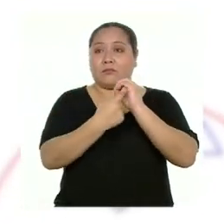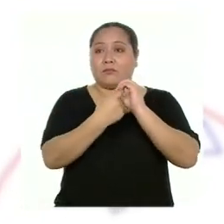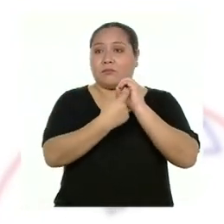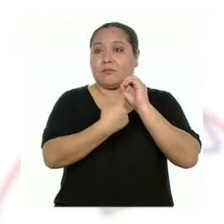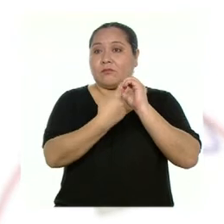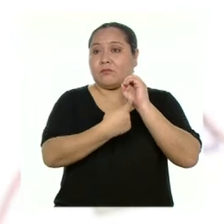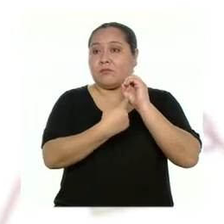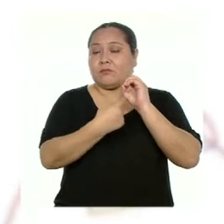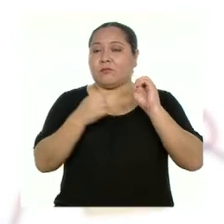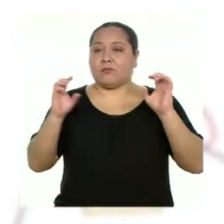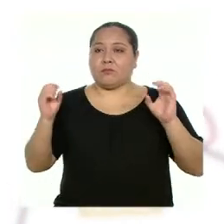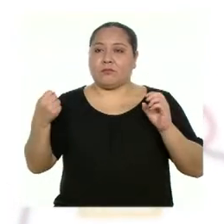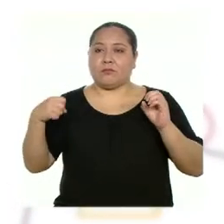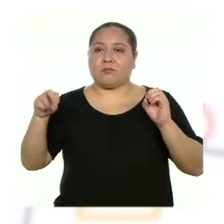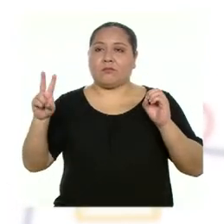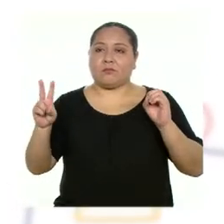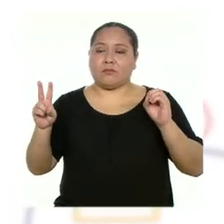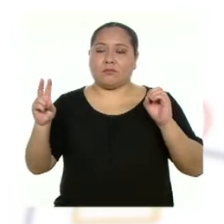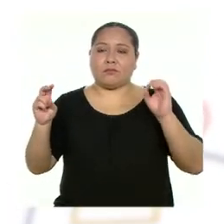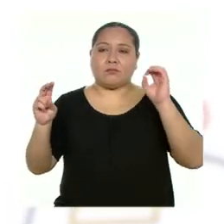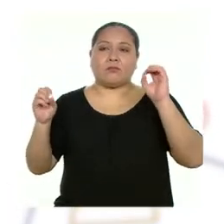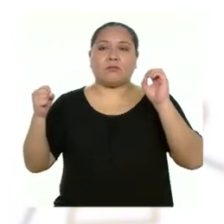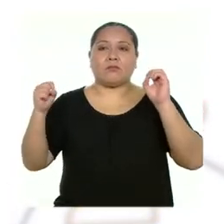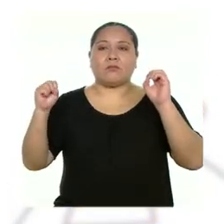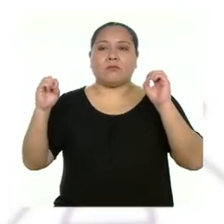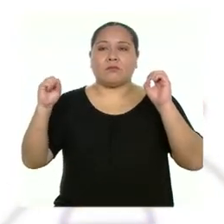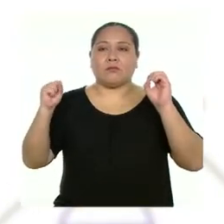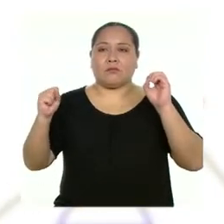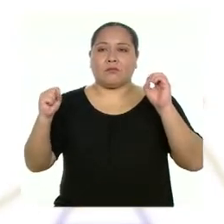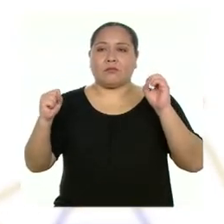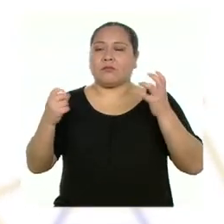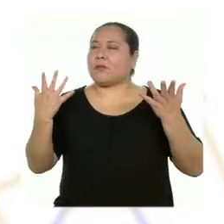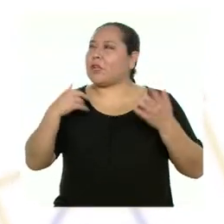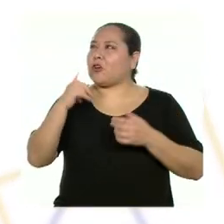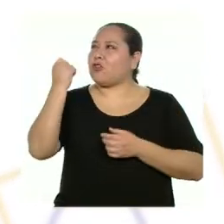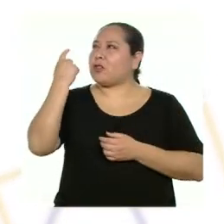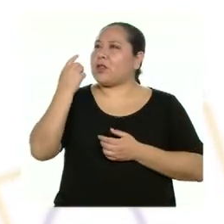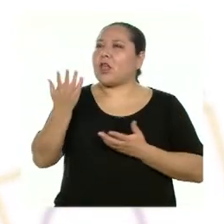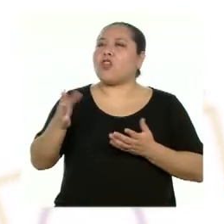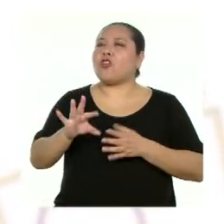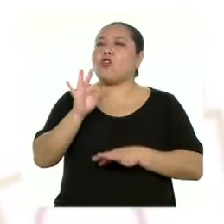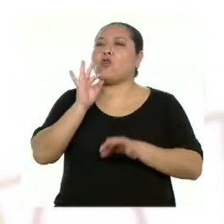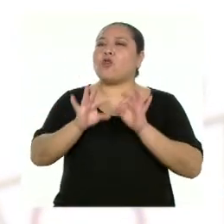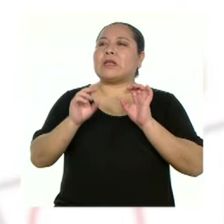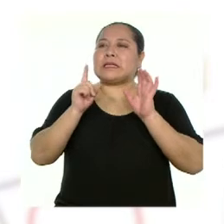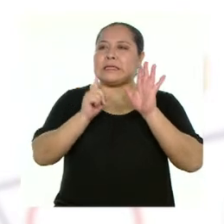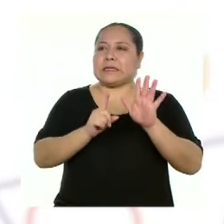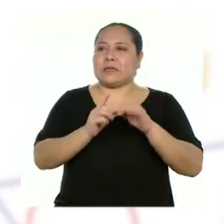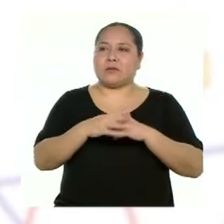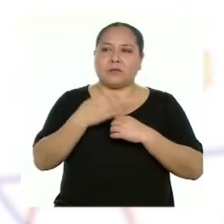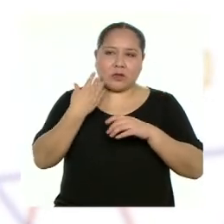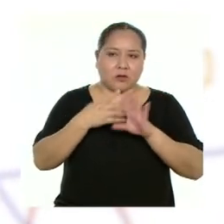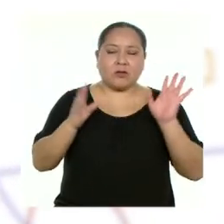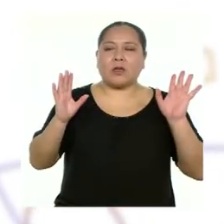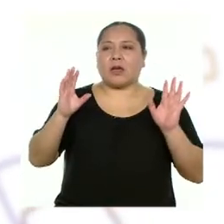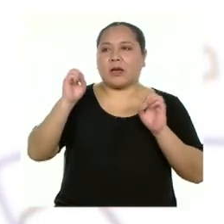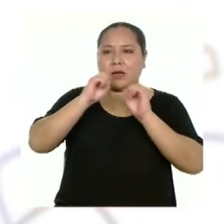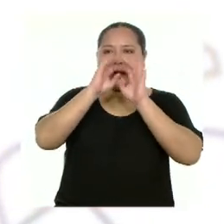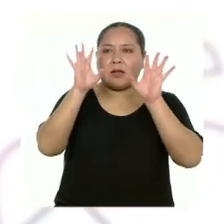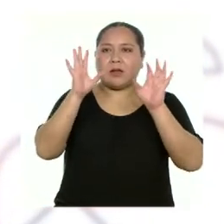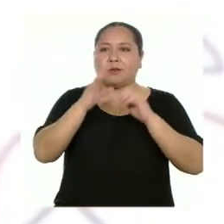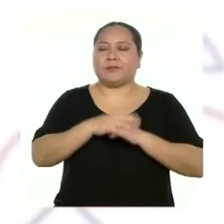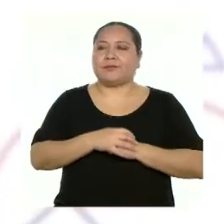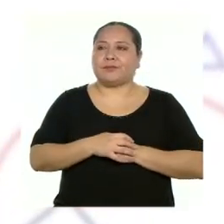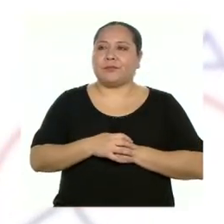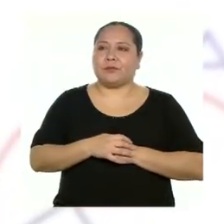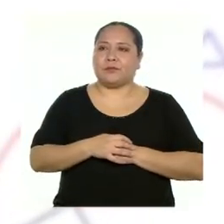valores? Mejor lo anoto. Al principio no entendía bien de dónde salía ese 6, pero ya queda más claro. Luego hay